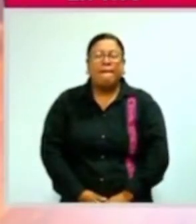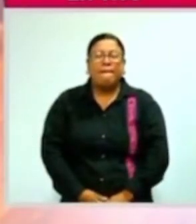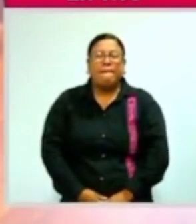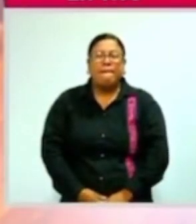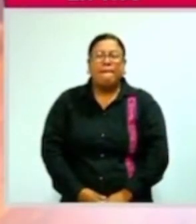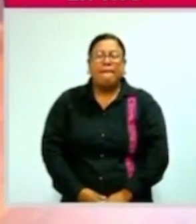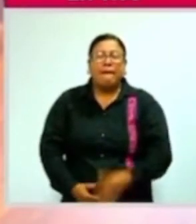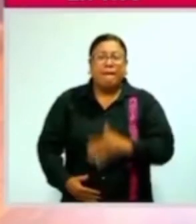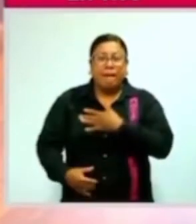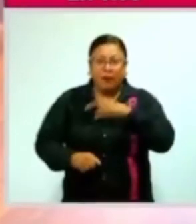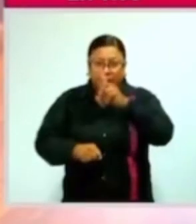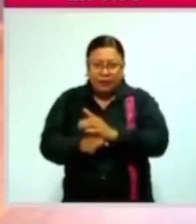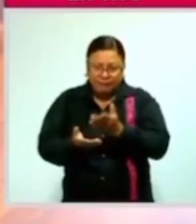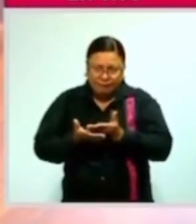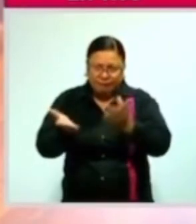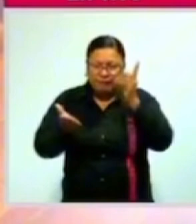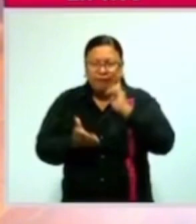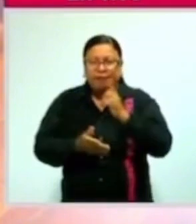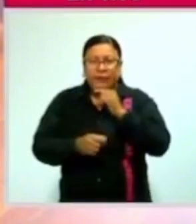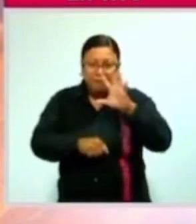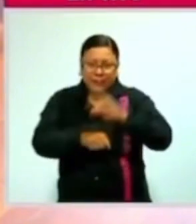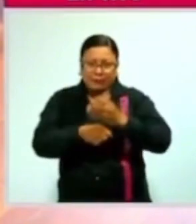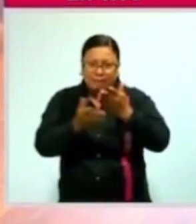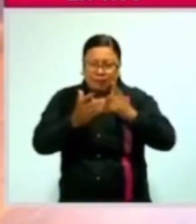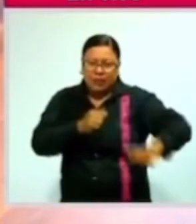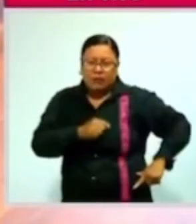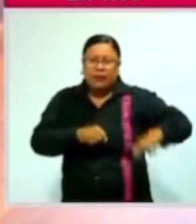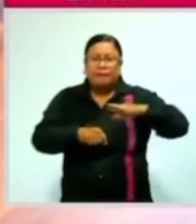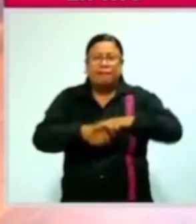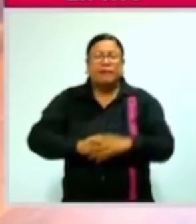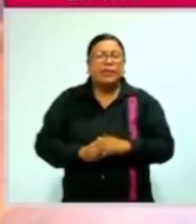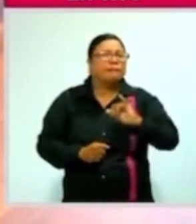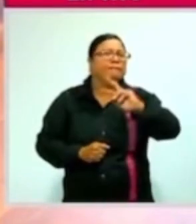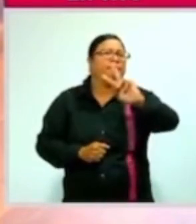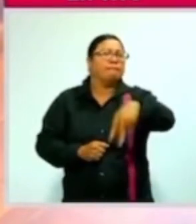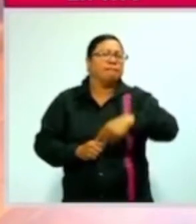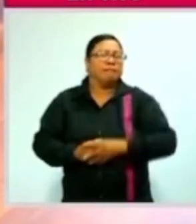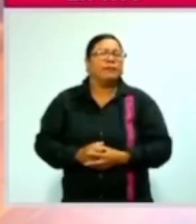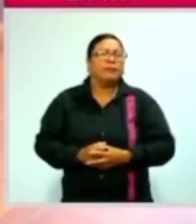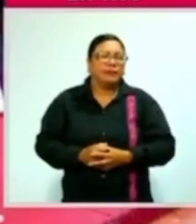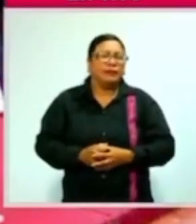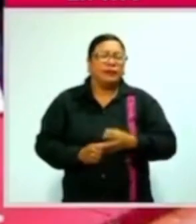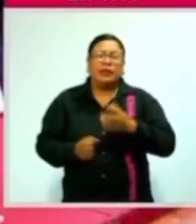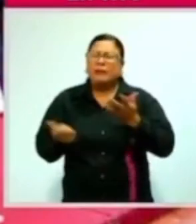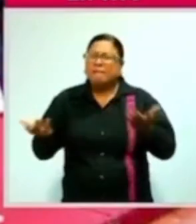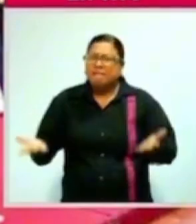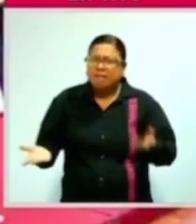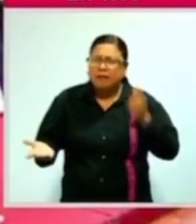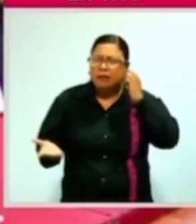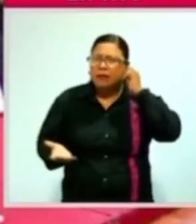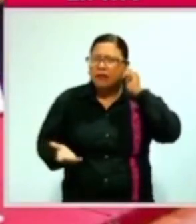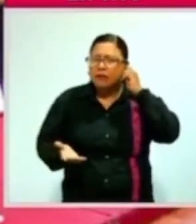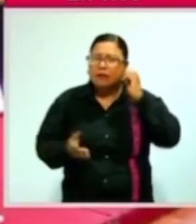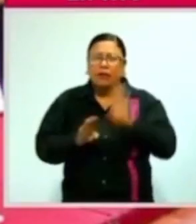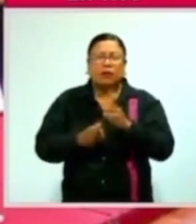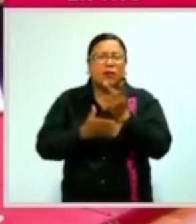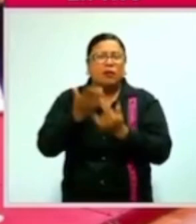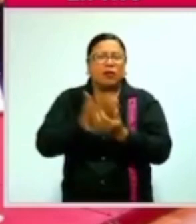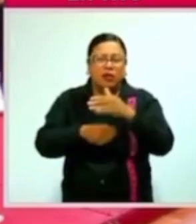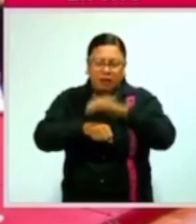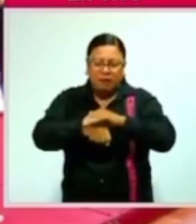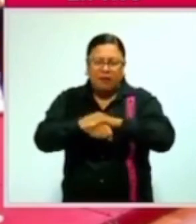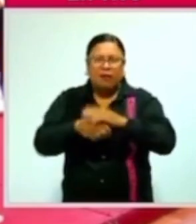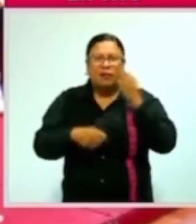Muy buenos días a todas y a todos. Con su permiso, señor gobernador. Bueno, efectivamente, el propósito del proyecto Amigos por